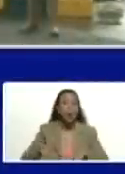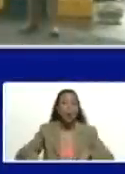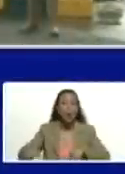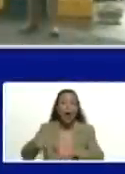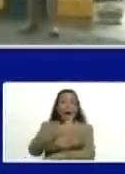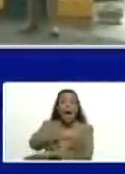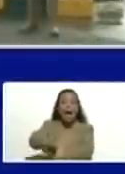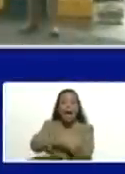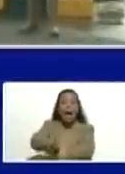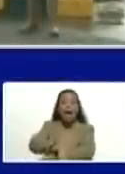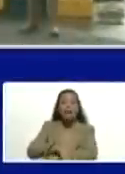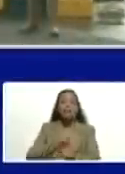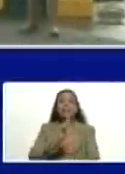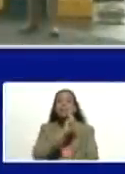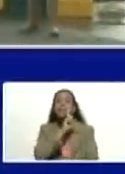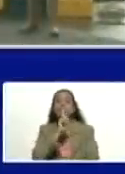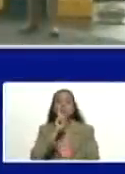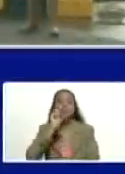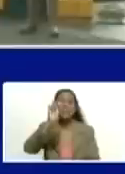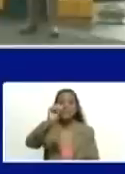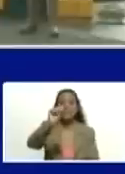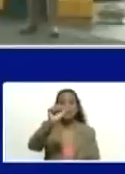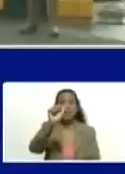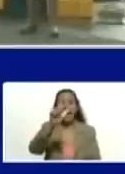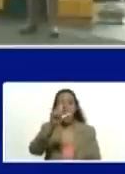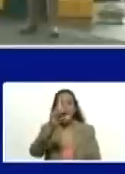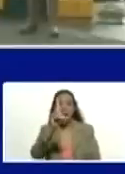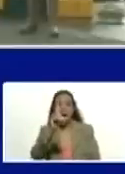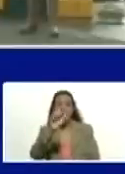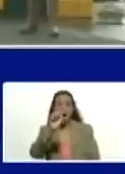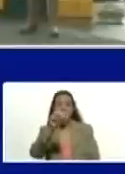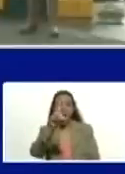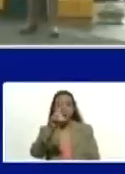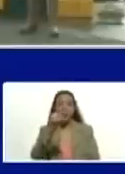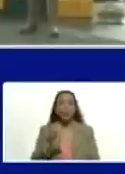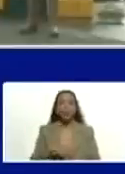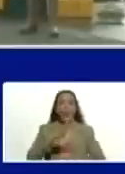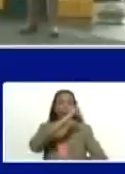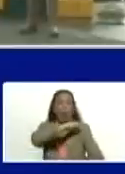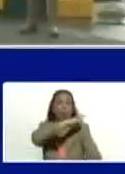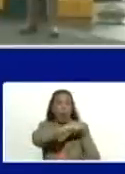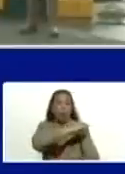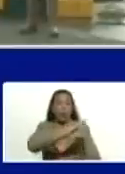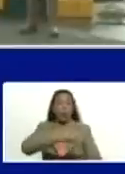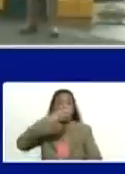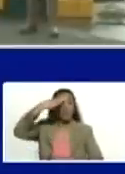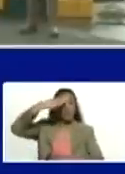calle El Salado. Allá está el vicealmirante Jorge Taján,